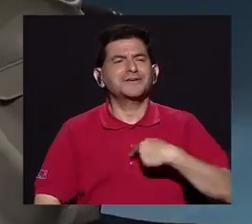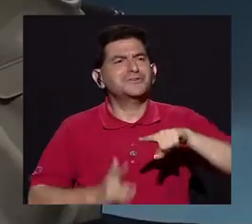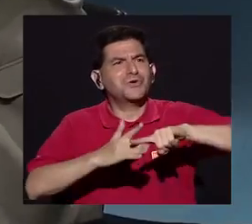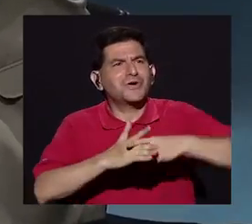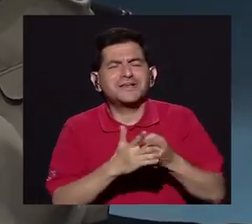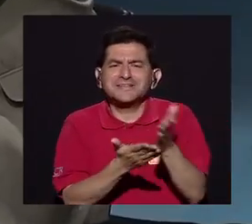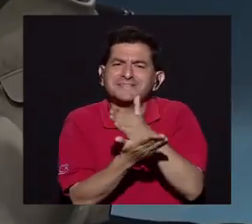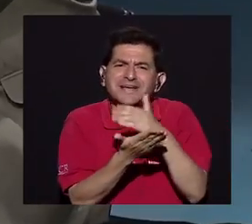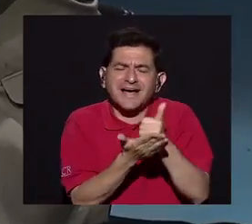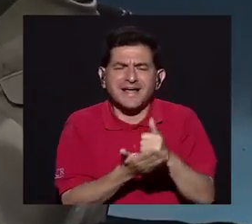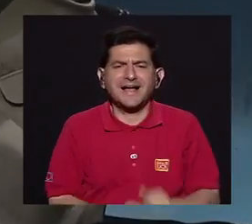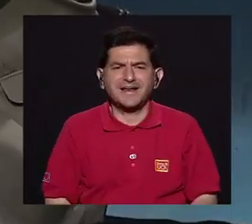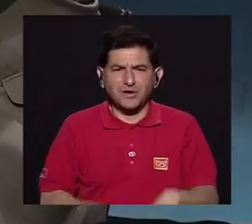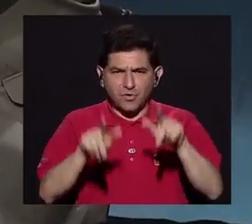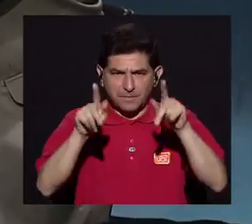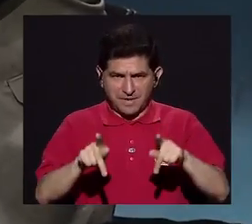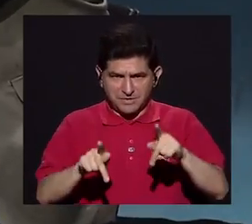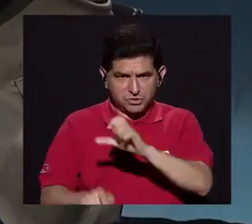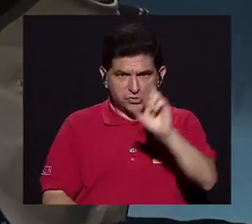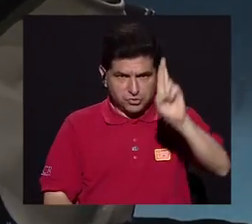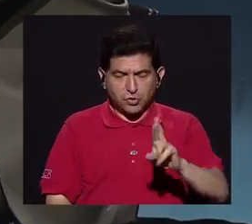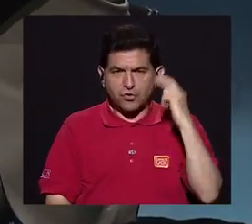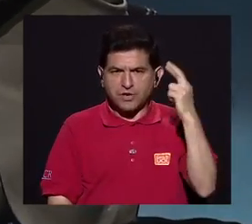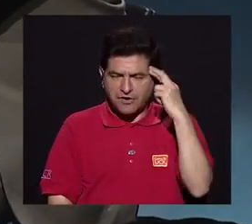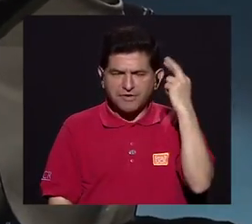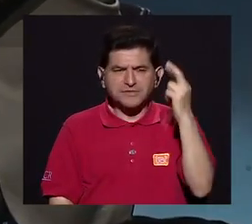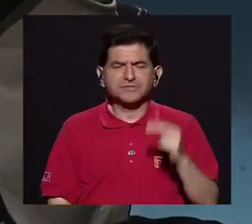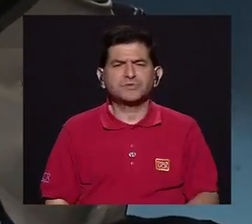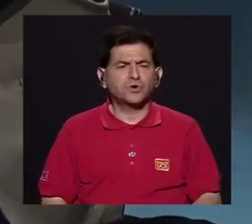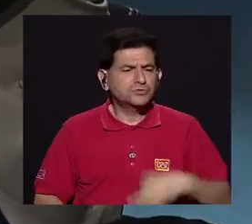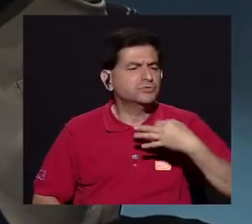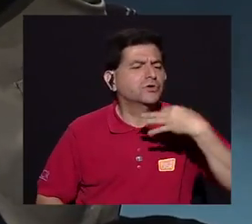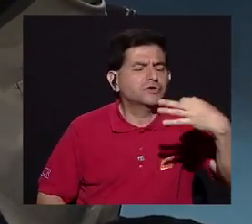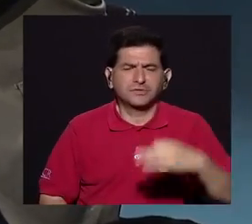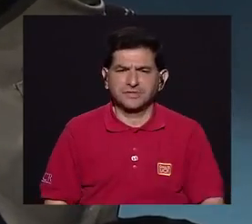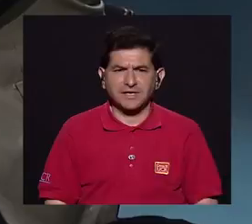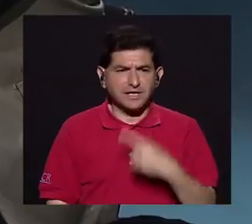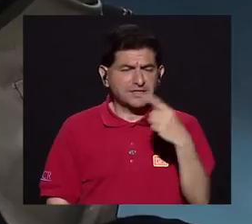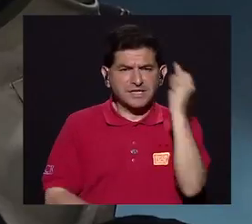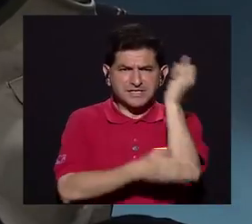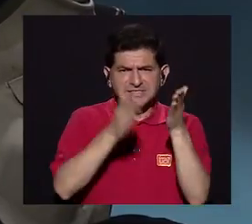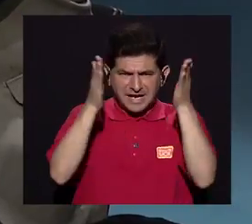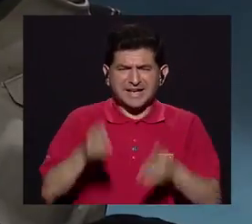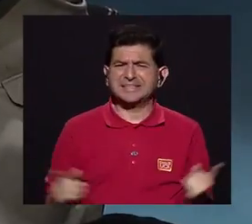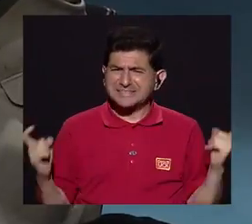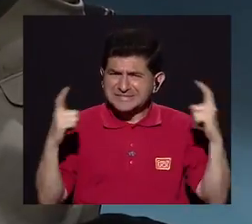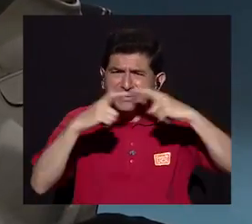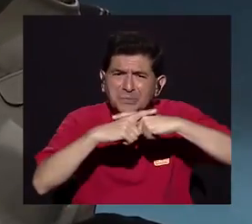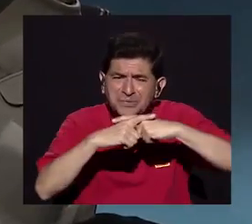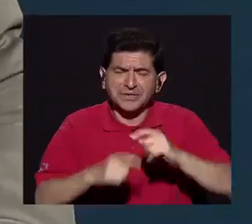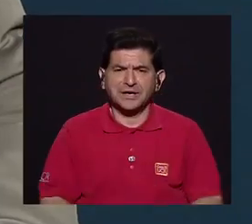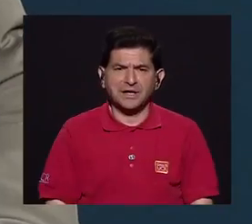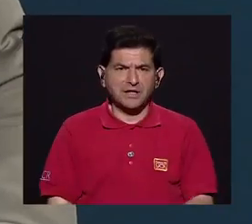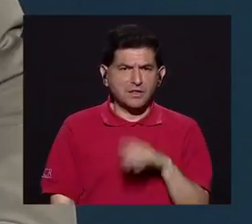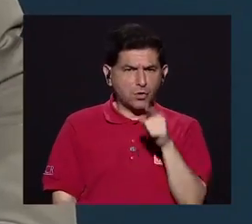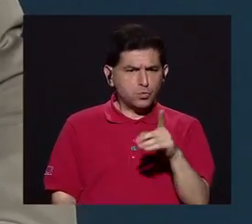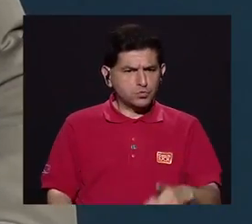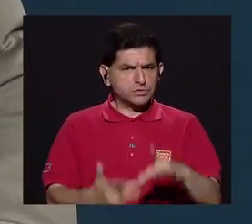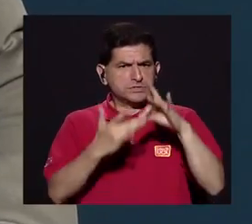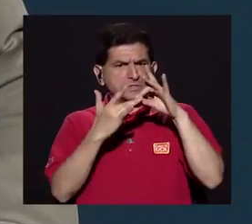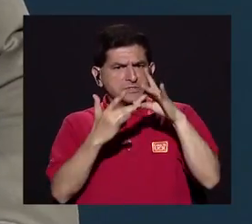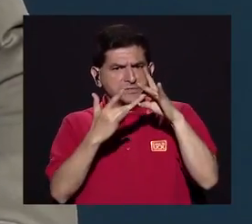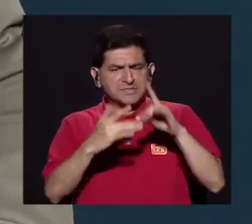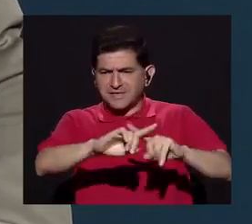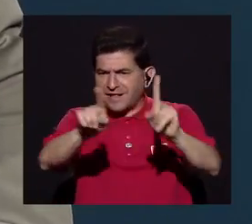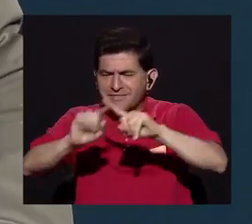Yo quiero iniciar con algo que para los costarricenses es motivo de reflexión cotidiana. Dicen que ser artista es muy complejo y usted se ha